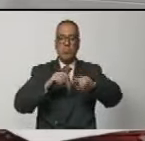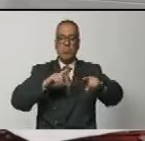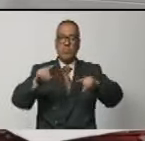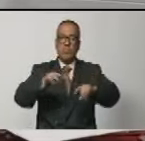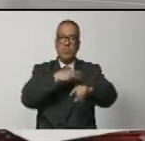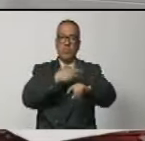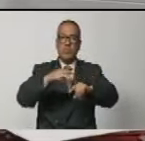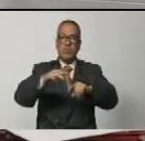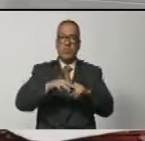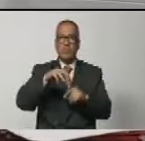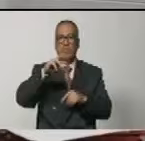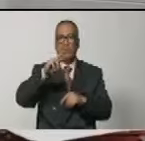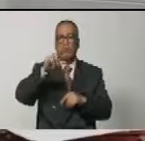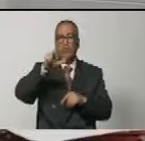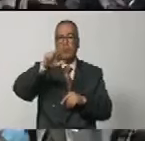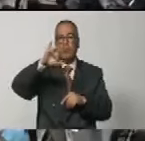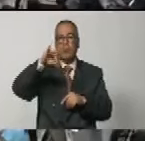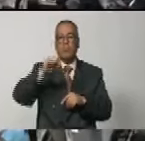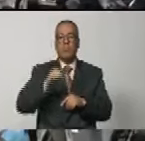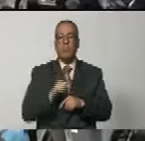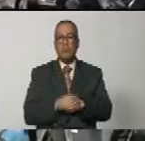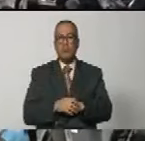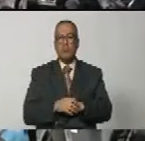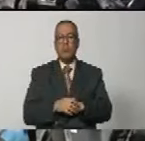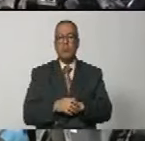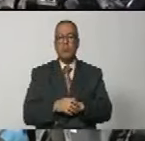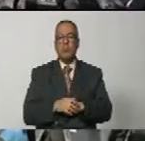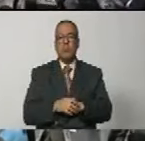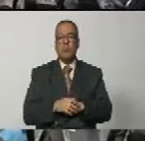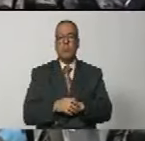Musical, Ira Rodríguez.